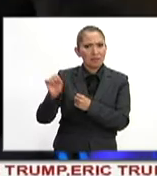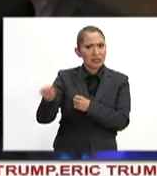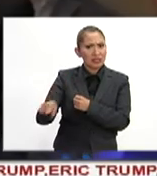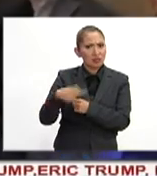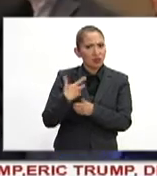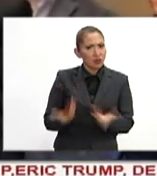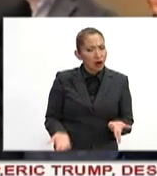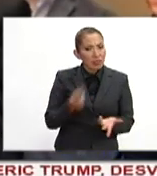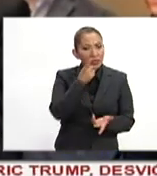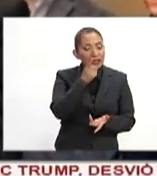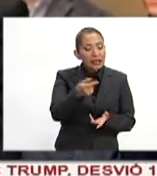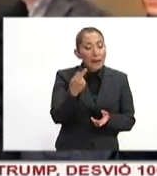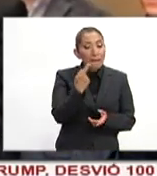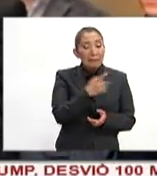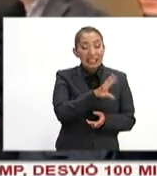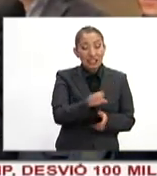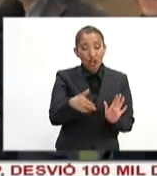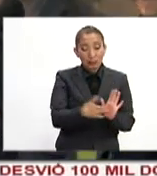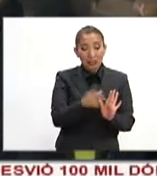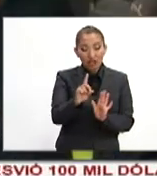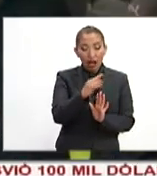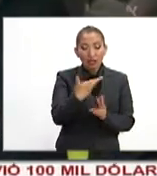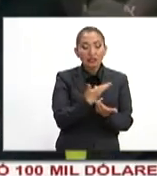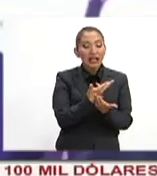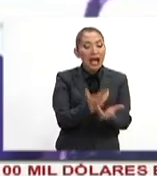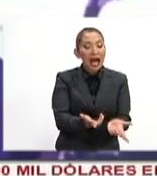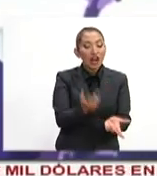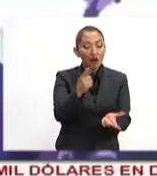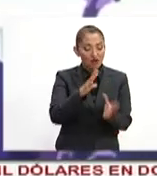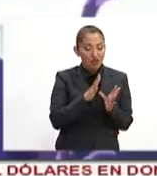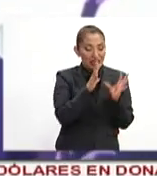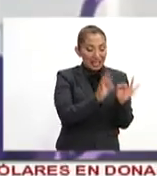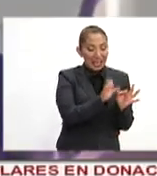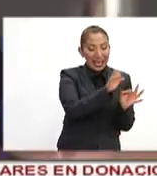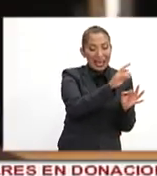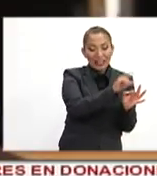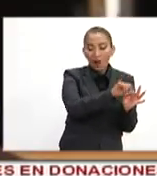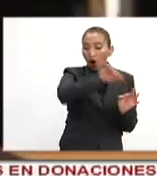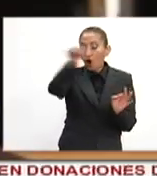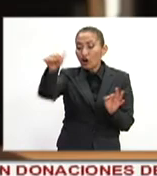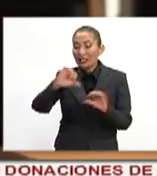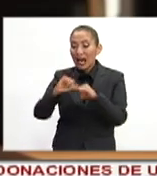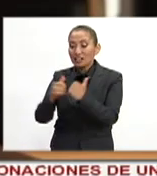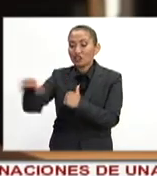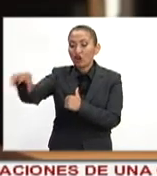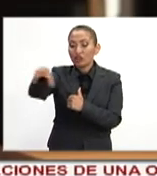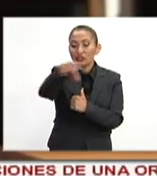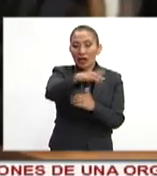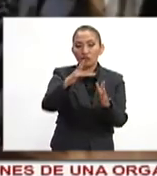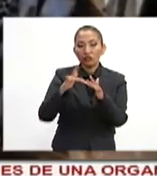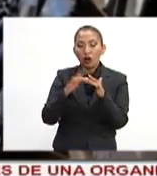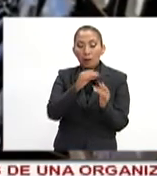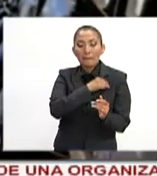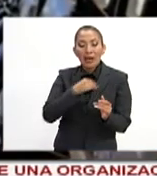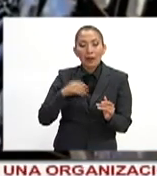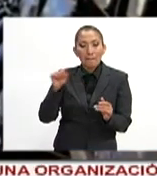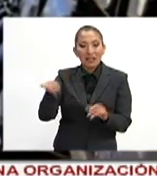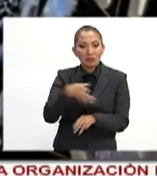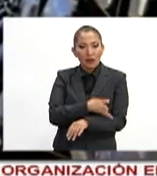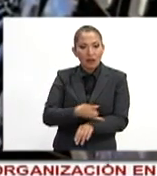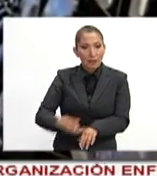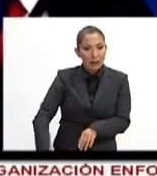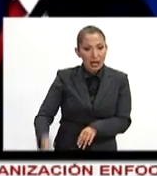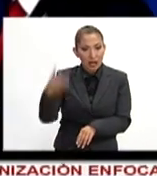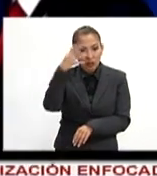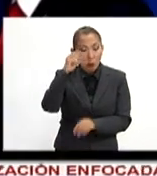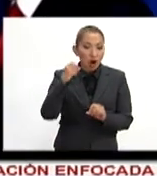Forbes menciona que más de $500,000 fueron donados de la fundación Eric Trump a otras organizaciones conectadas con miembros de la familia